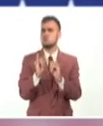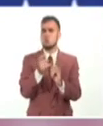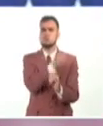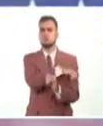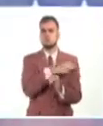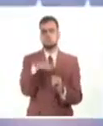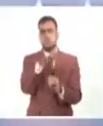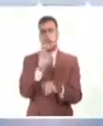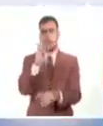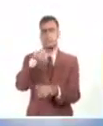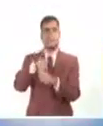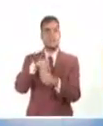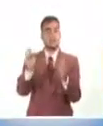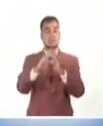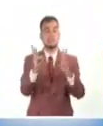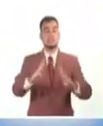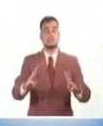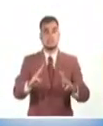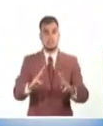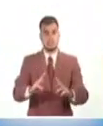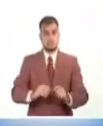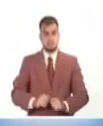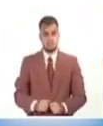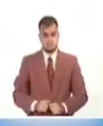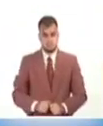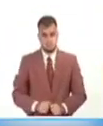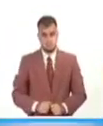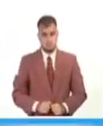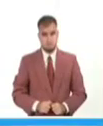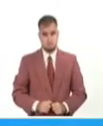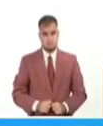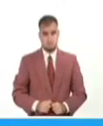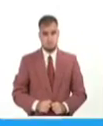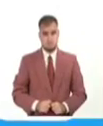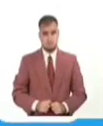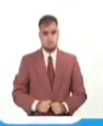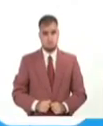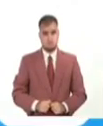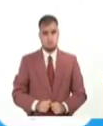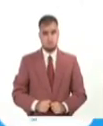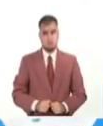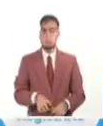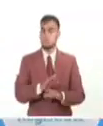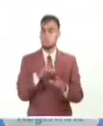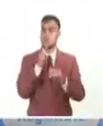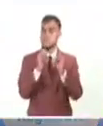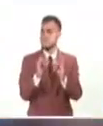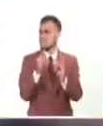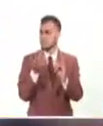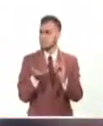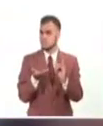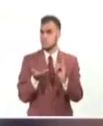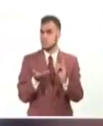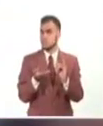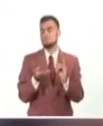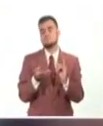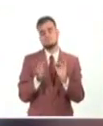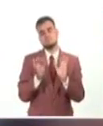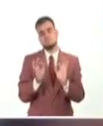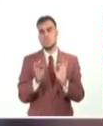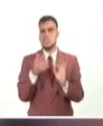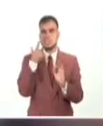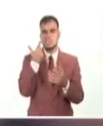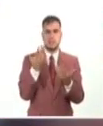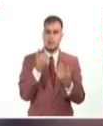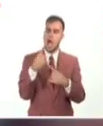sus derechos violados por criminales dictaduras como la que representas